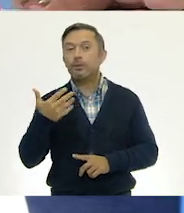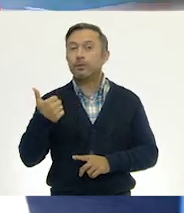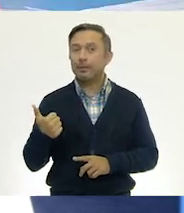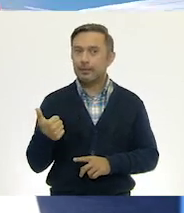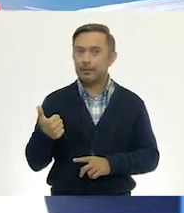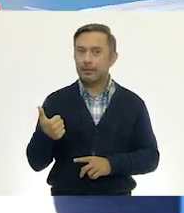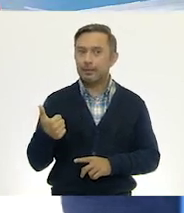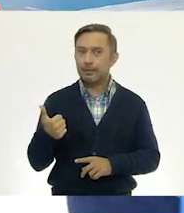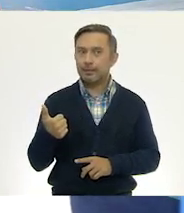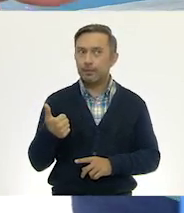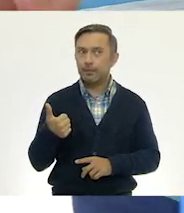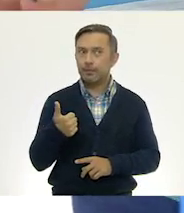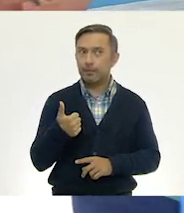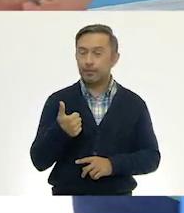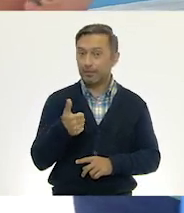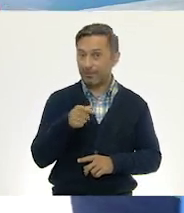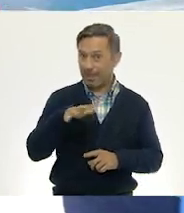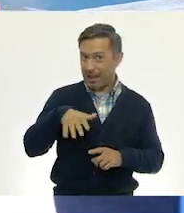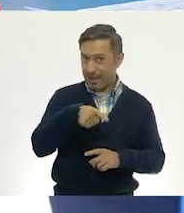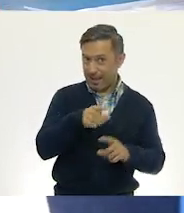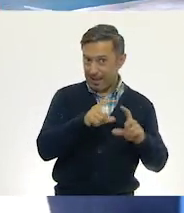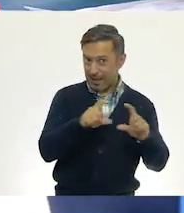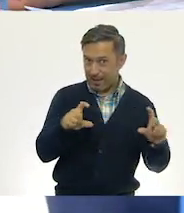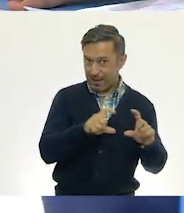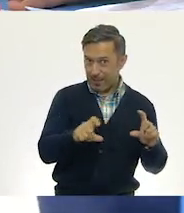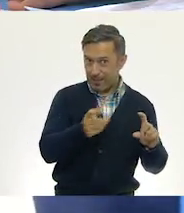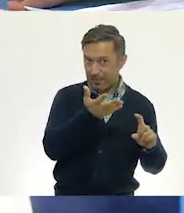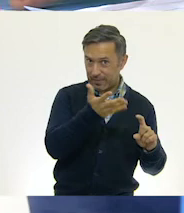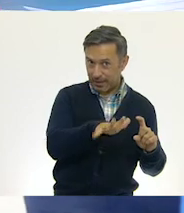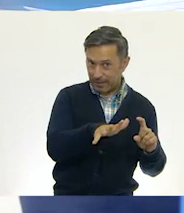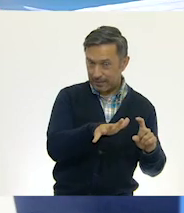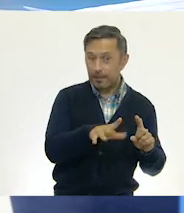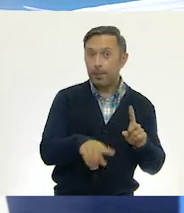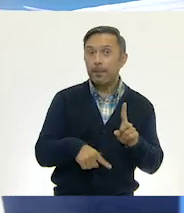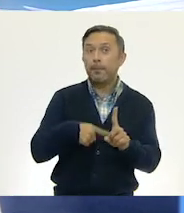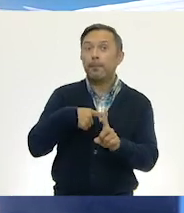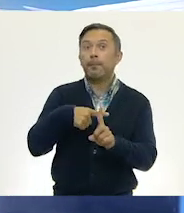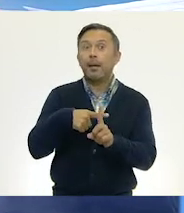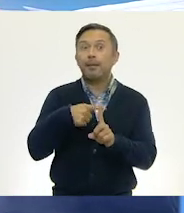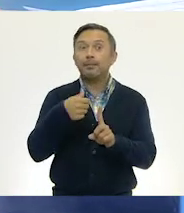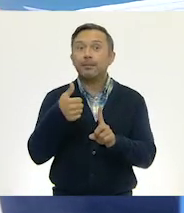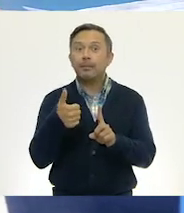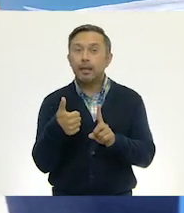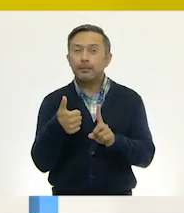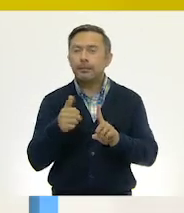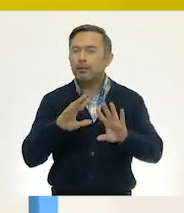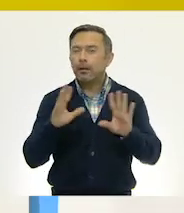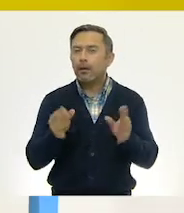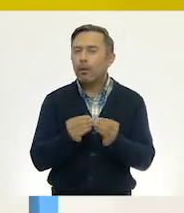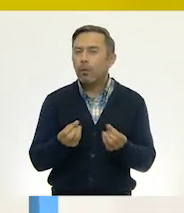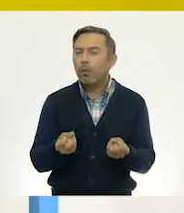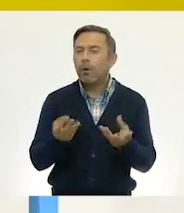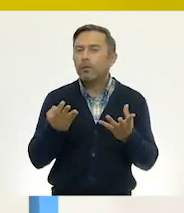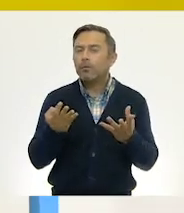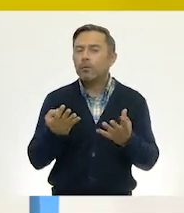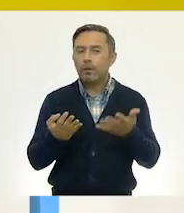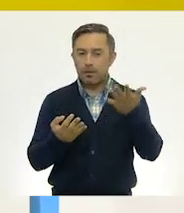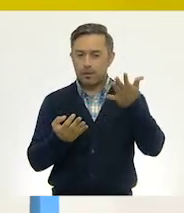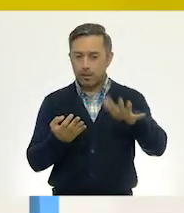y 6. Si tengo 10 más 6, ¿cuánto será? 10 más